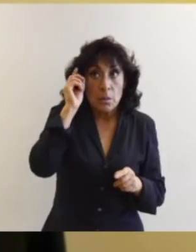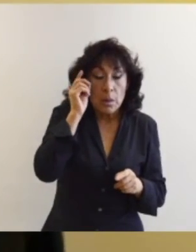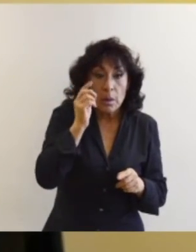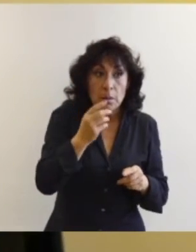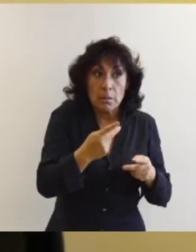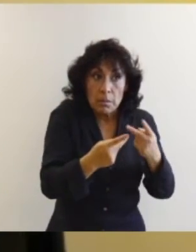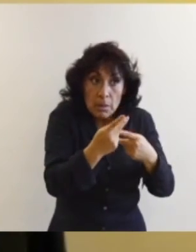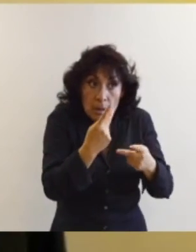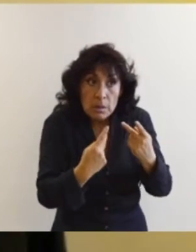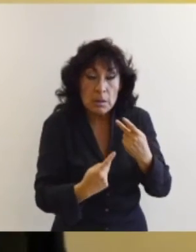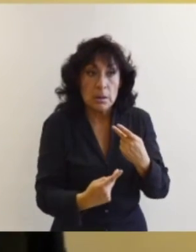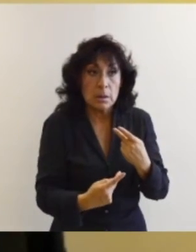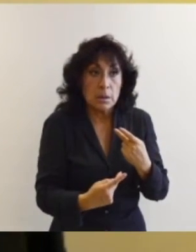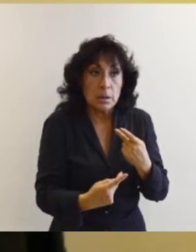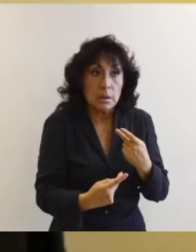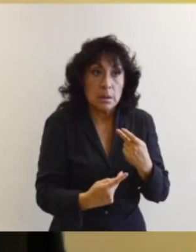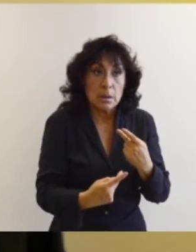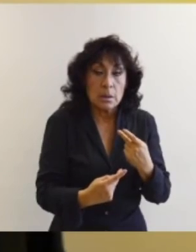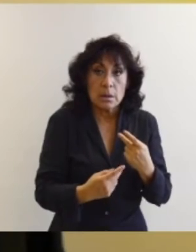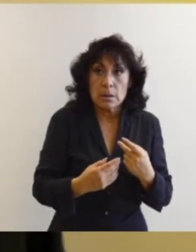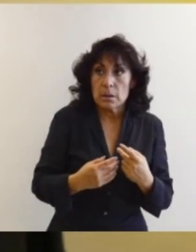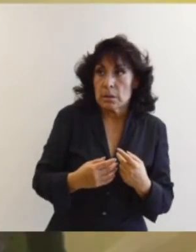conseguir un caballo?